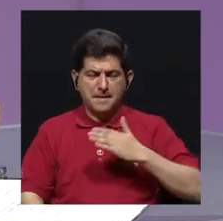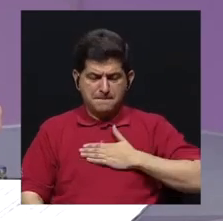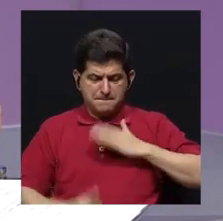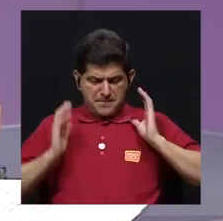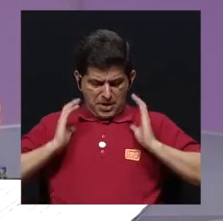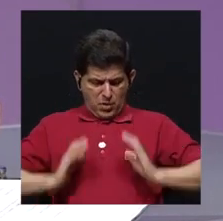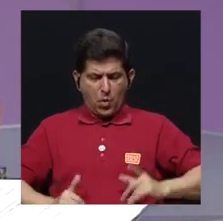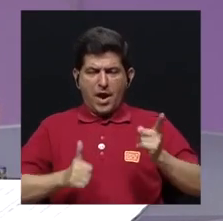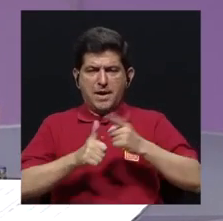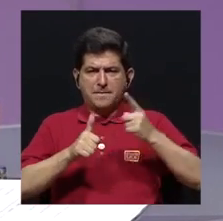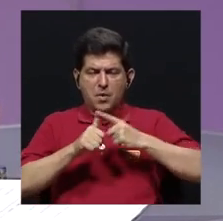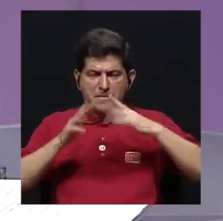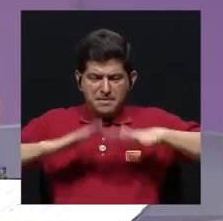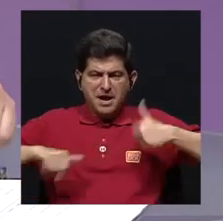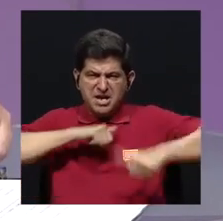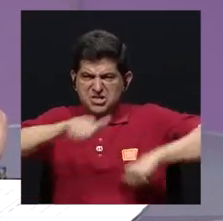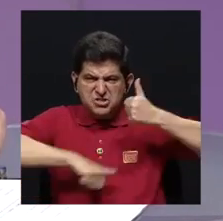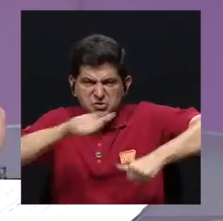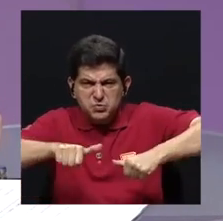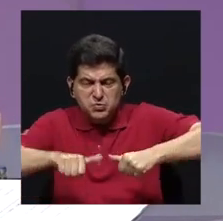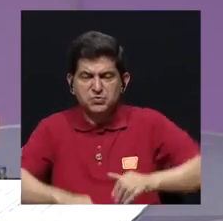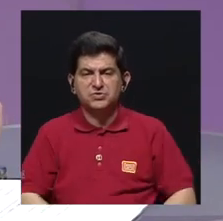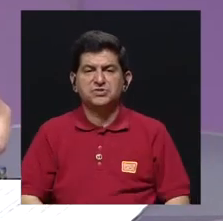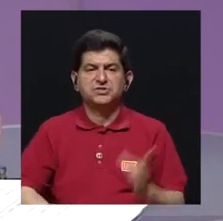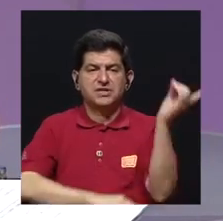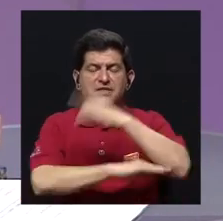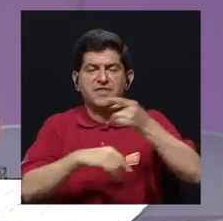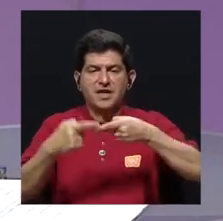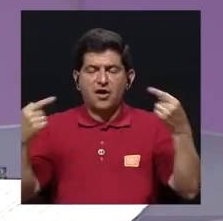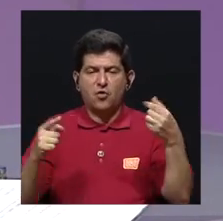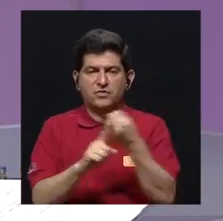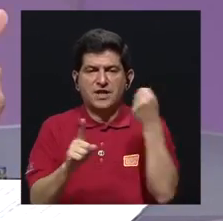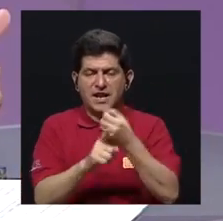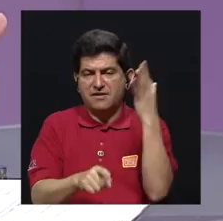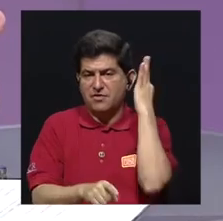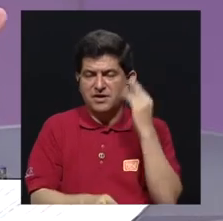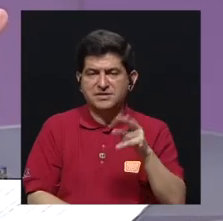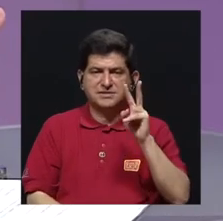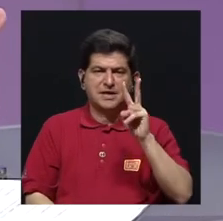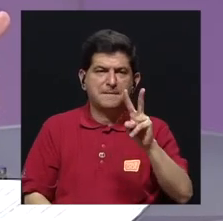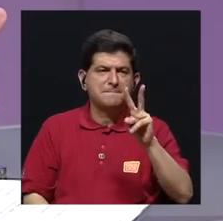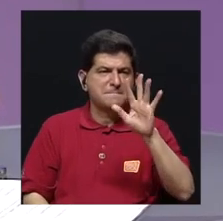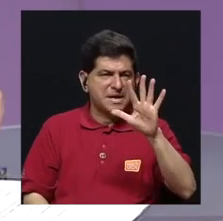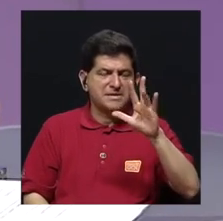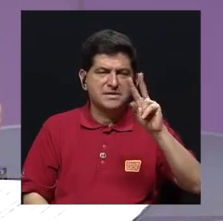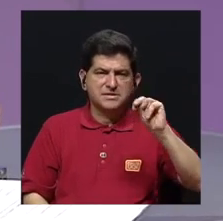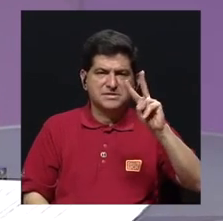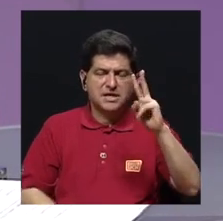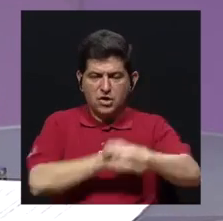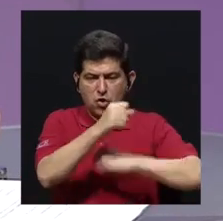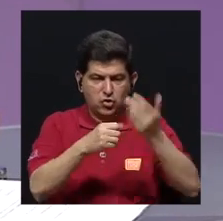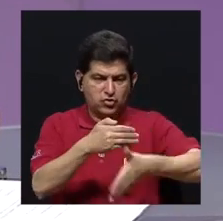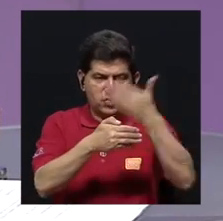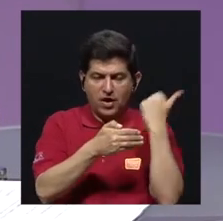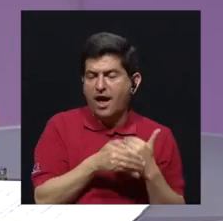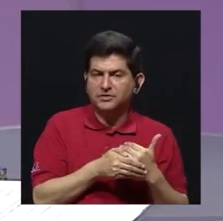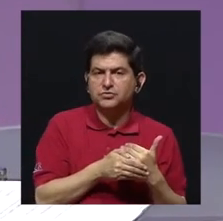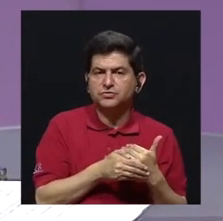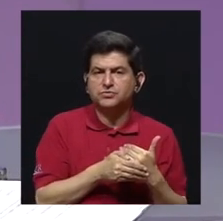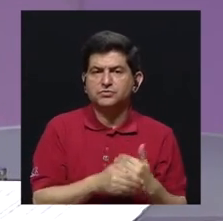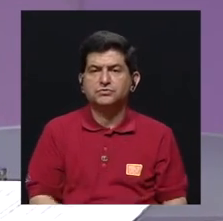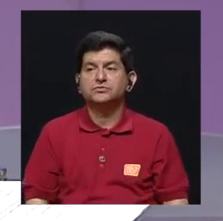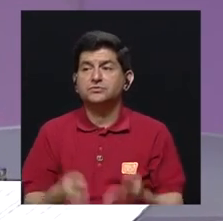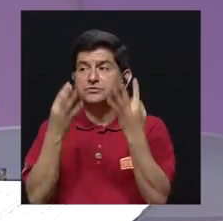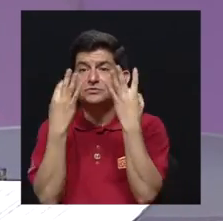primera trinchera, uh-huh. que eso lo hicimos para el Día contra la Violencia a la Mujer, que fue el 25 de noviembre del año pasado. Y lo